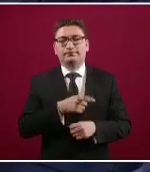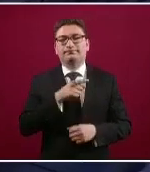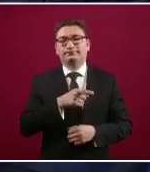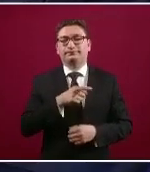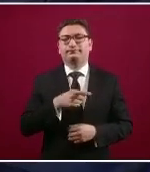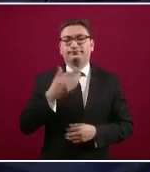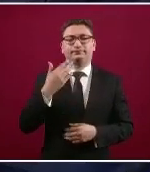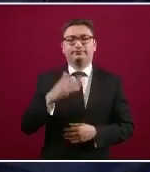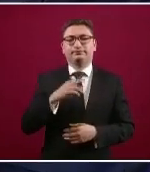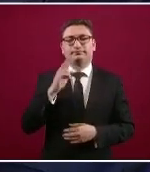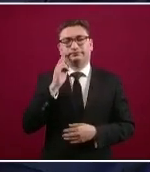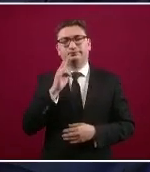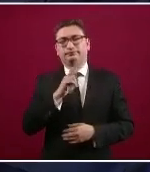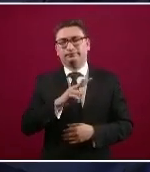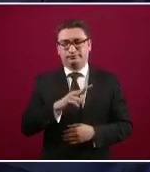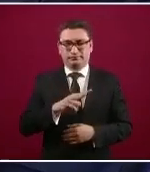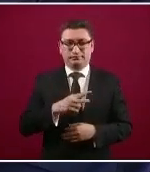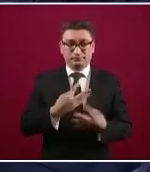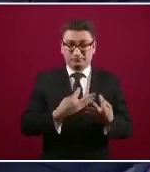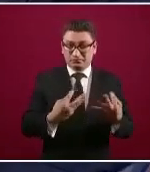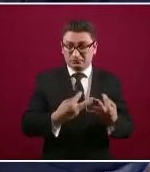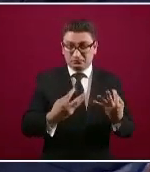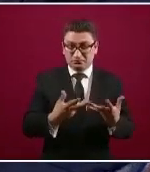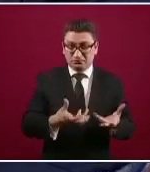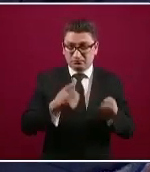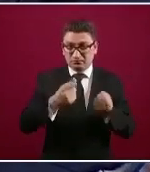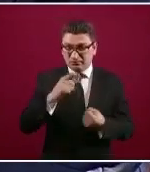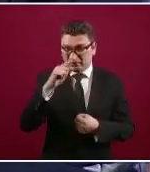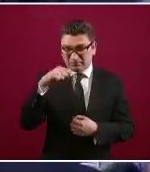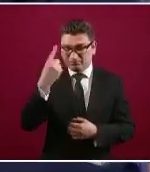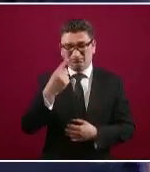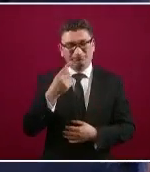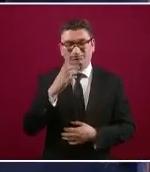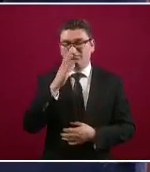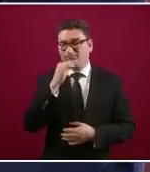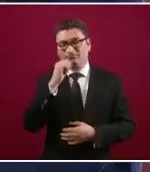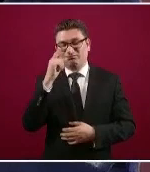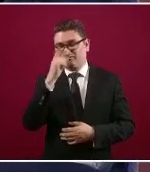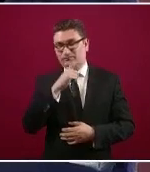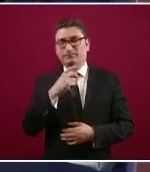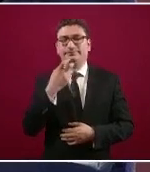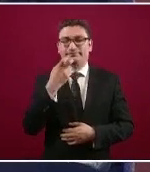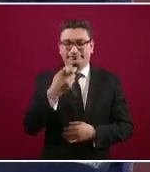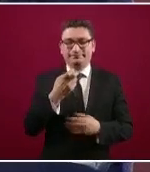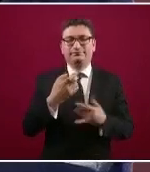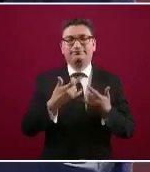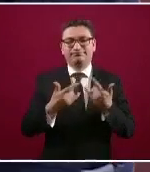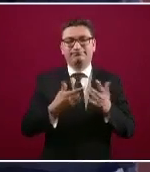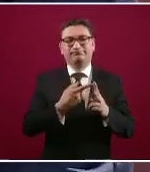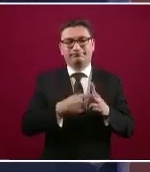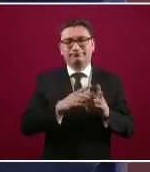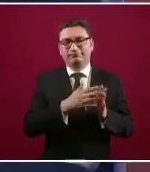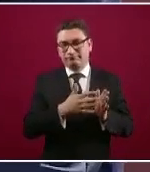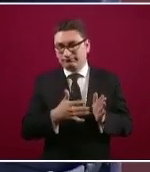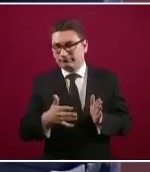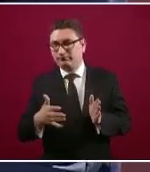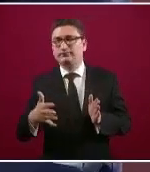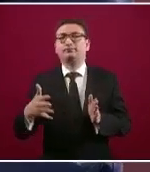a poder recuperar las tierras, y así empezó el